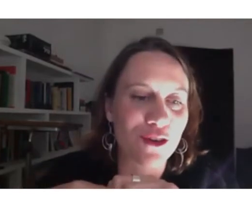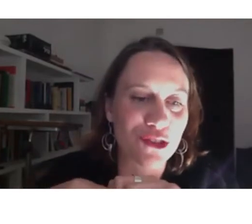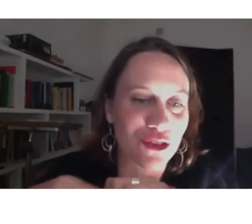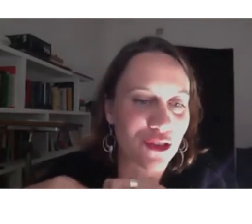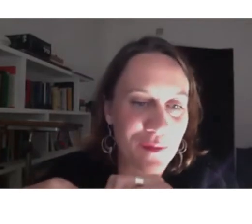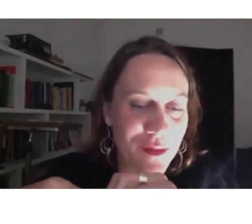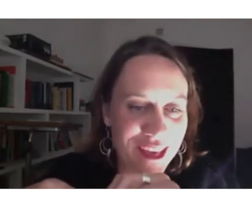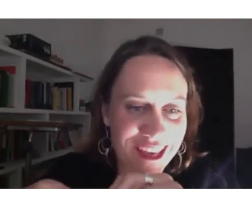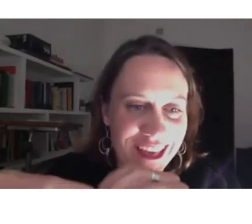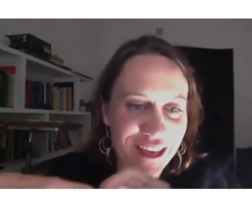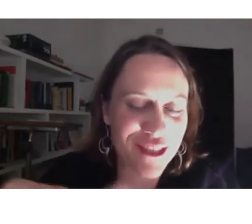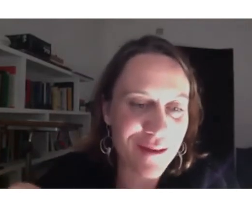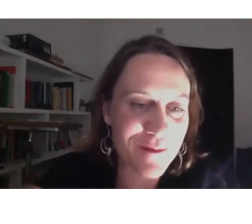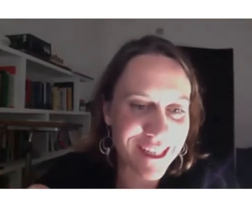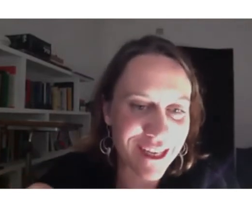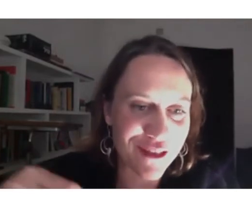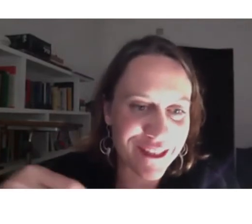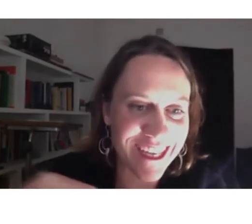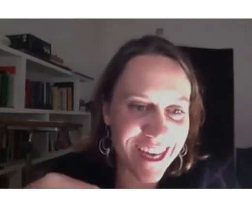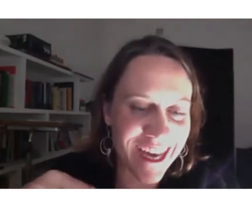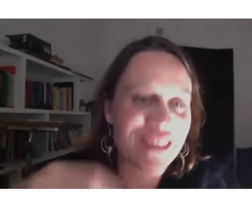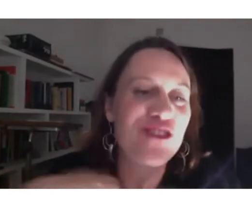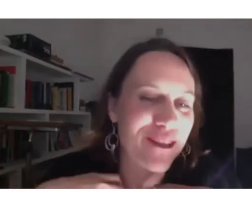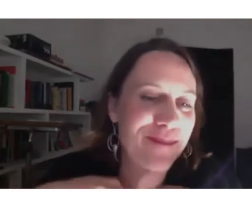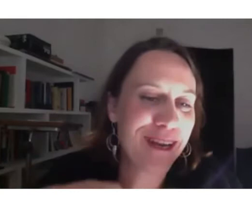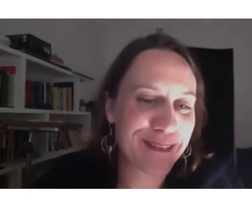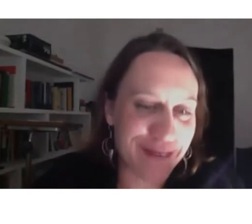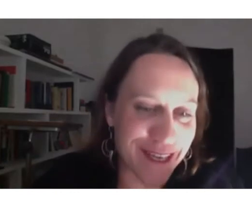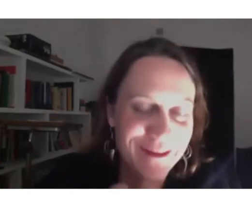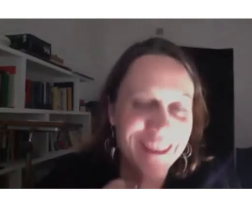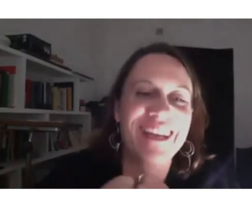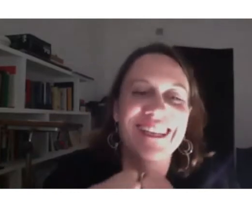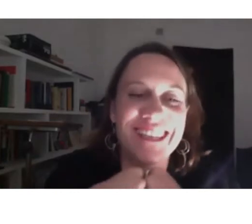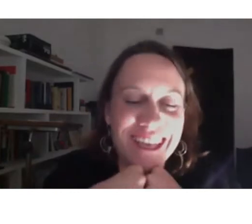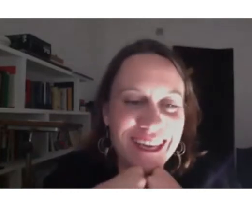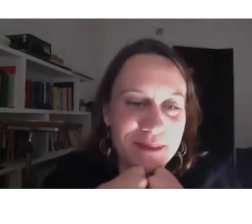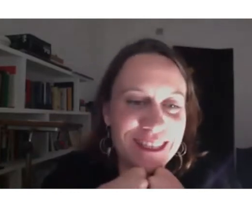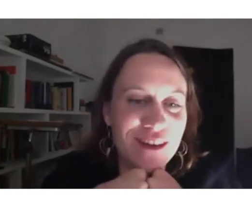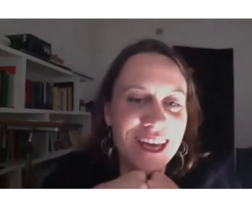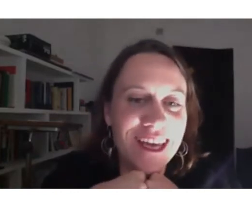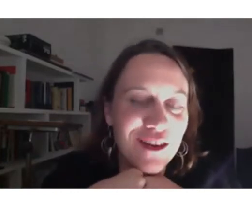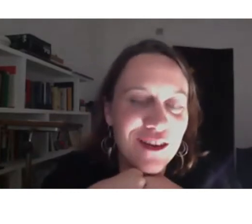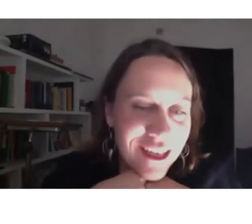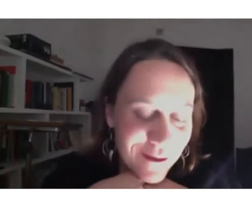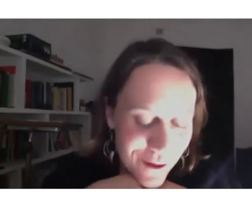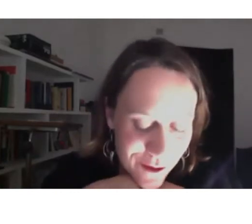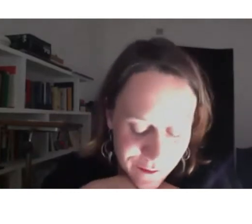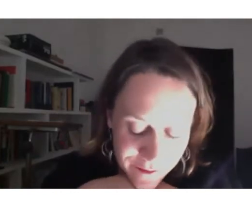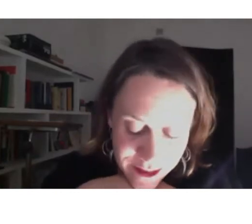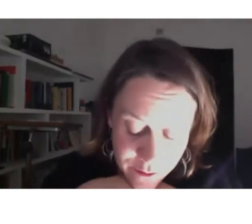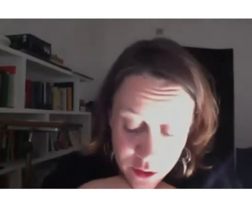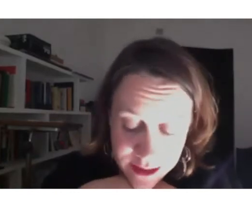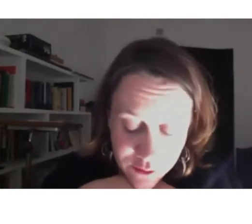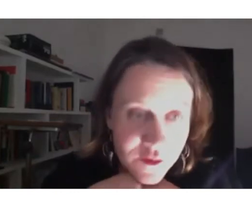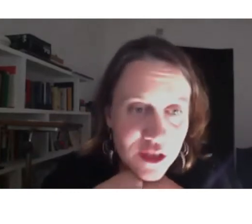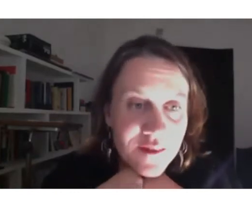cohibirnos. Ellos estaban pensando así, yo también a mis amigas imaginarias, y pensaba en el colectivo,